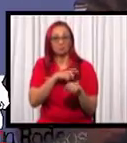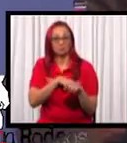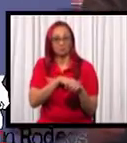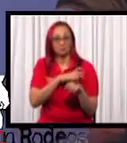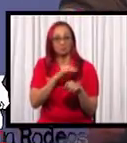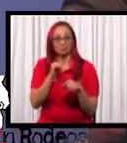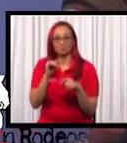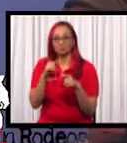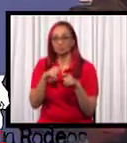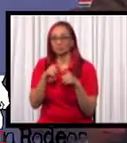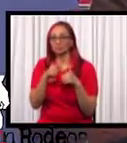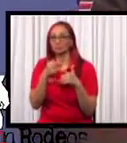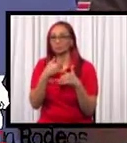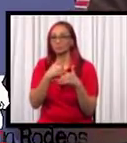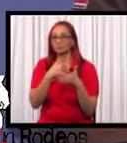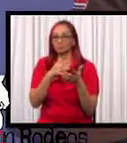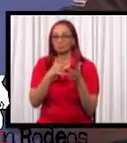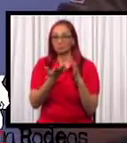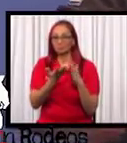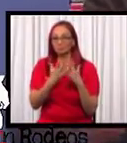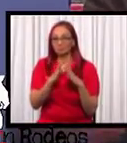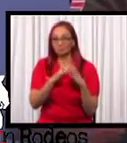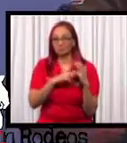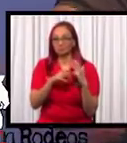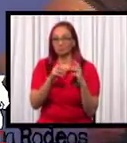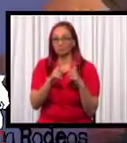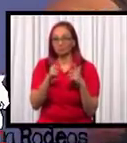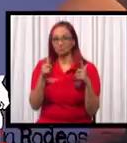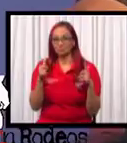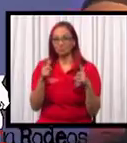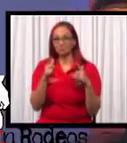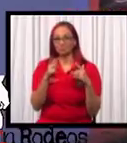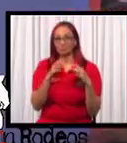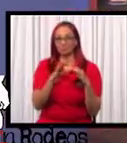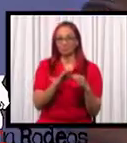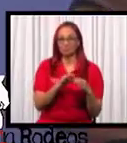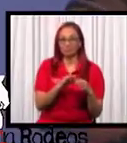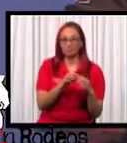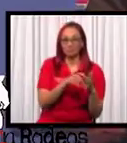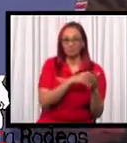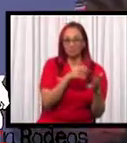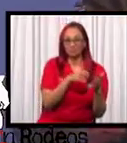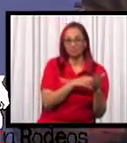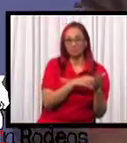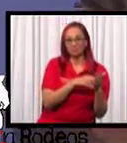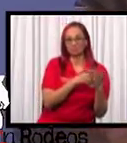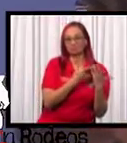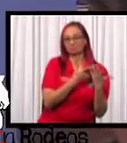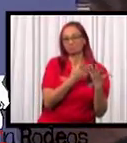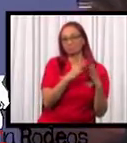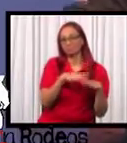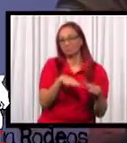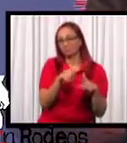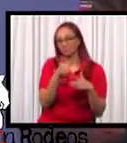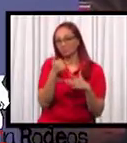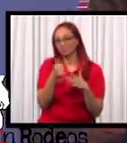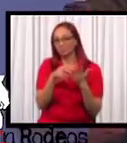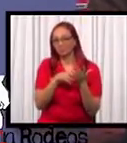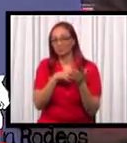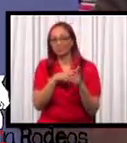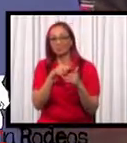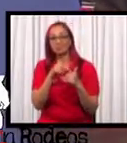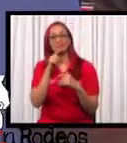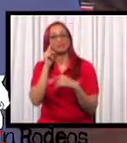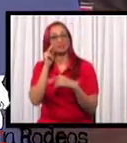tener el mercado inundado de arroces del Cono Sur, de arroces de Norteamérica, de otros arroces, y eso es lo que nosotros